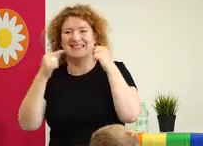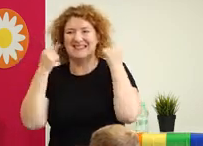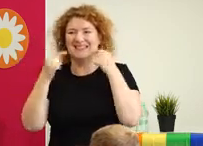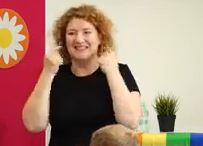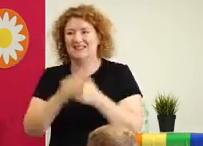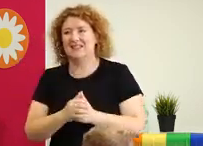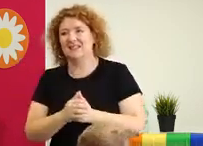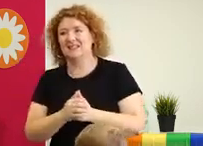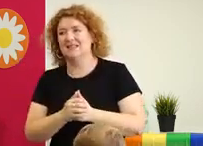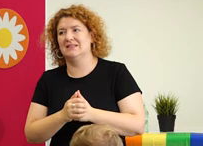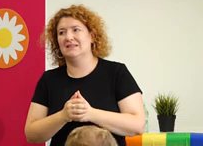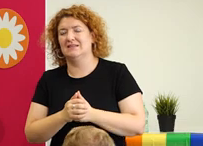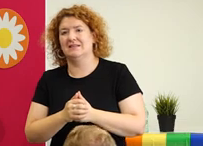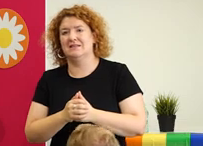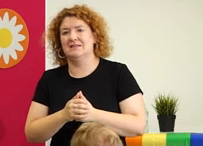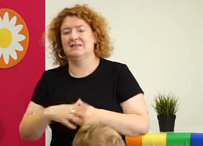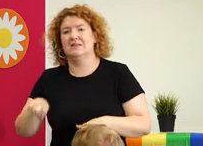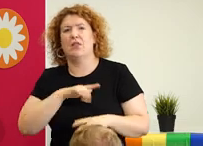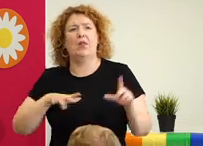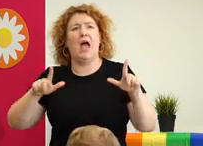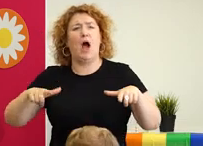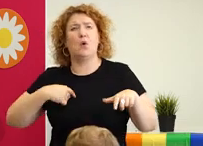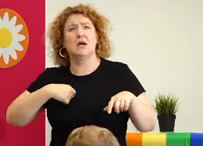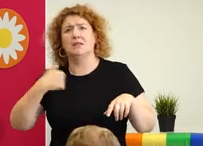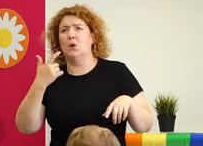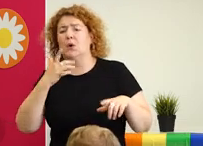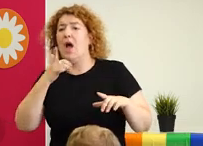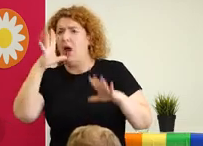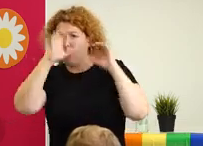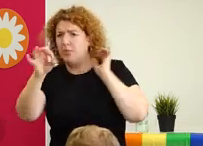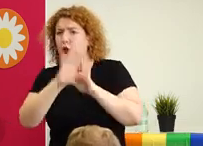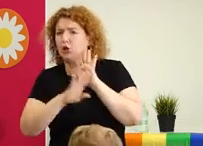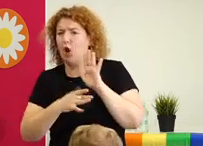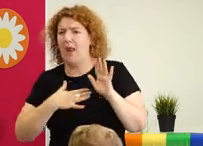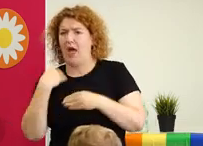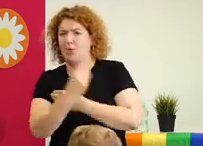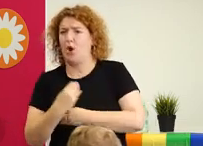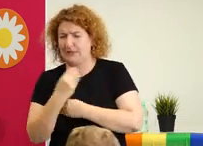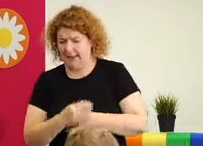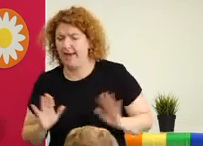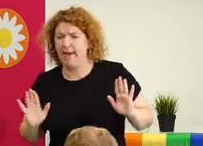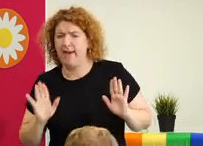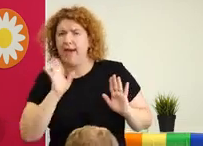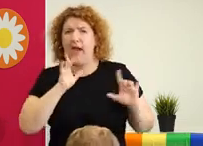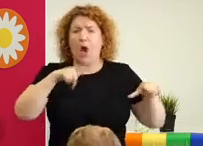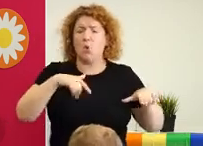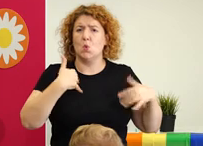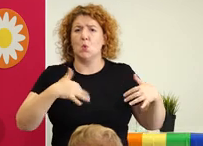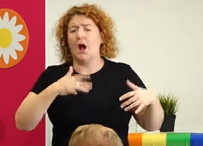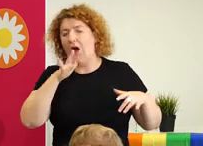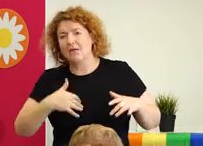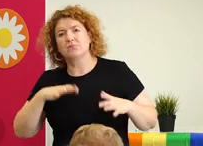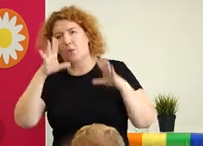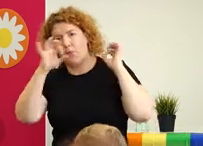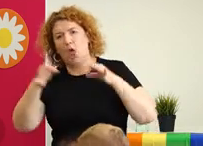política pública para sacar a esas mujeres de las esquinas. ¿Sabéis cuándo lo hicieron? Os lo digo, y no es una opinión, en el 82,